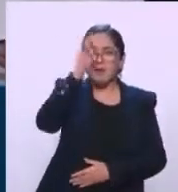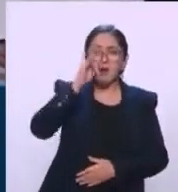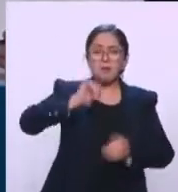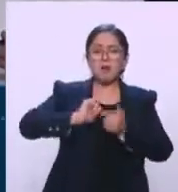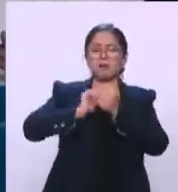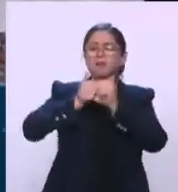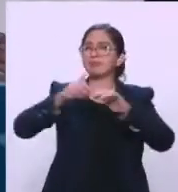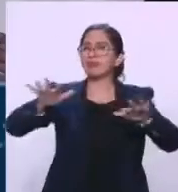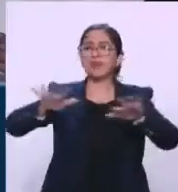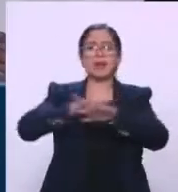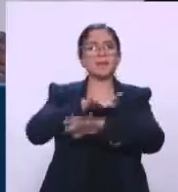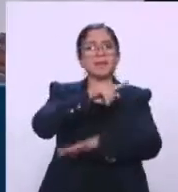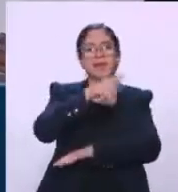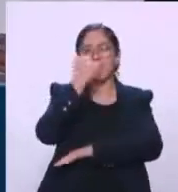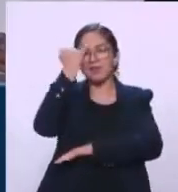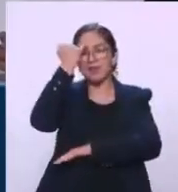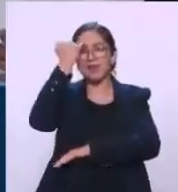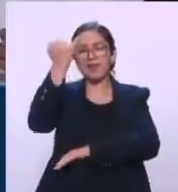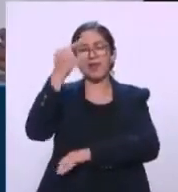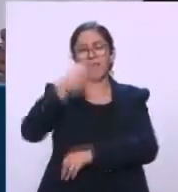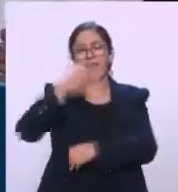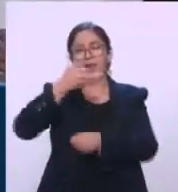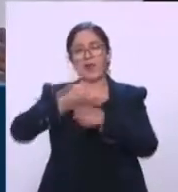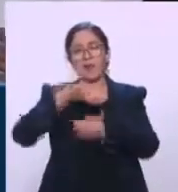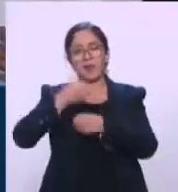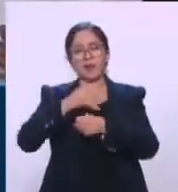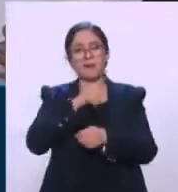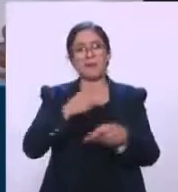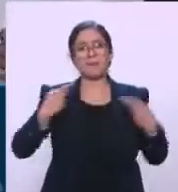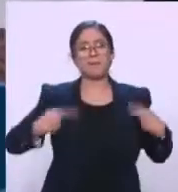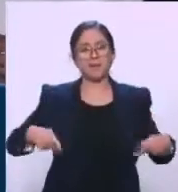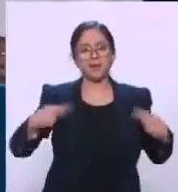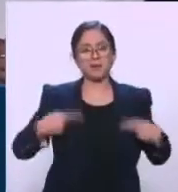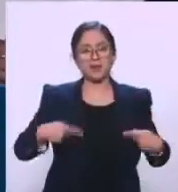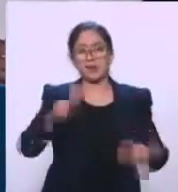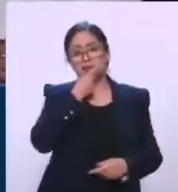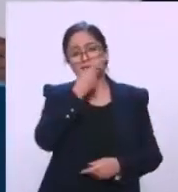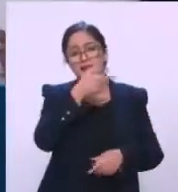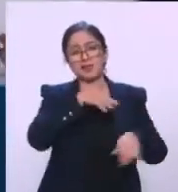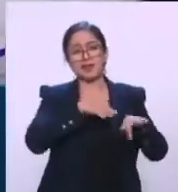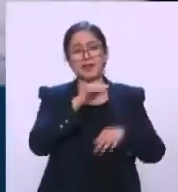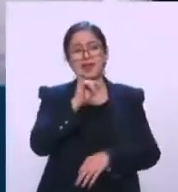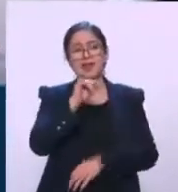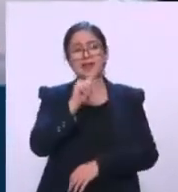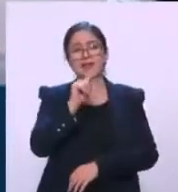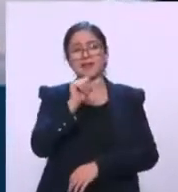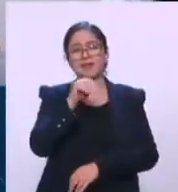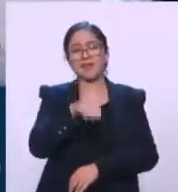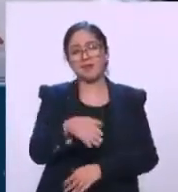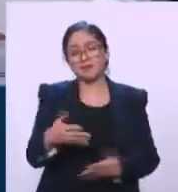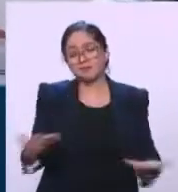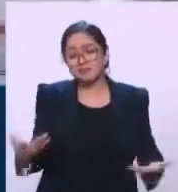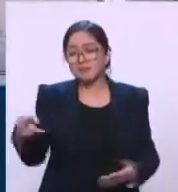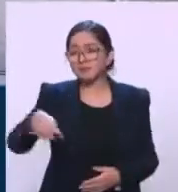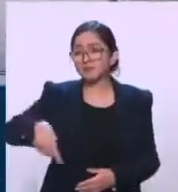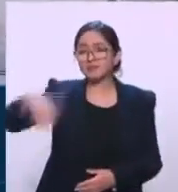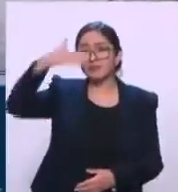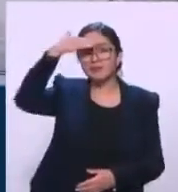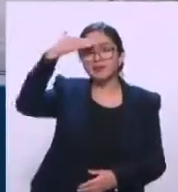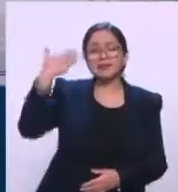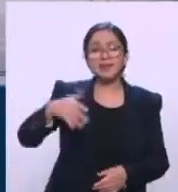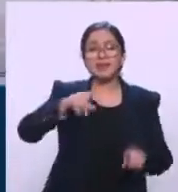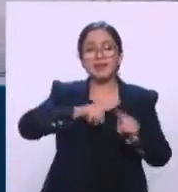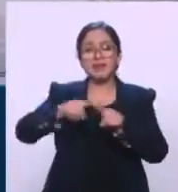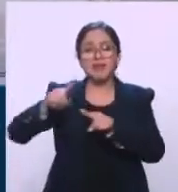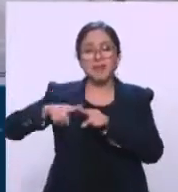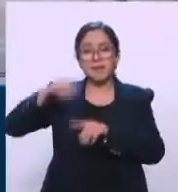mood al Super Bowl para la gente del ITAM, decían por ahí, ¿no? No, bueno, la desmemoria a todo lo que